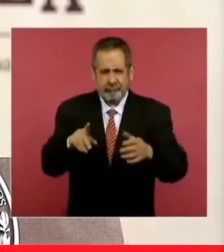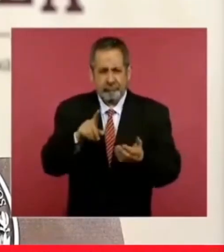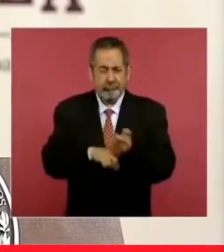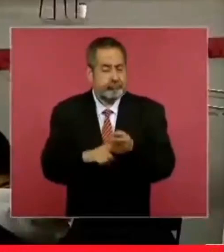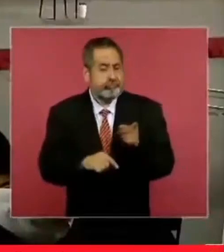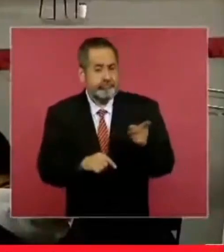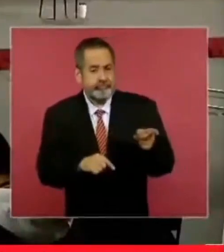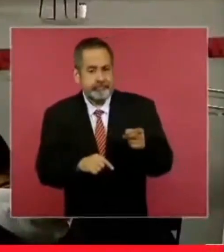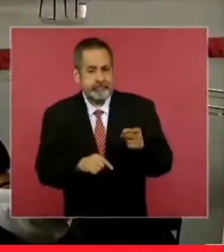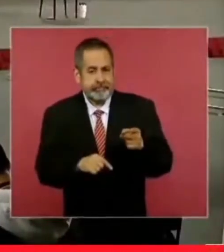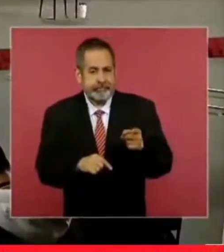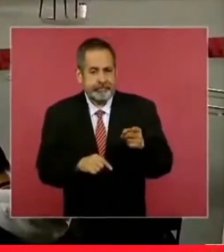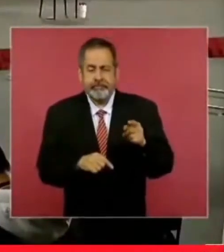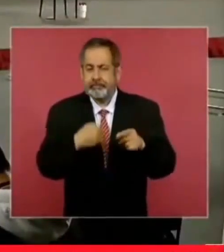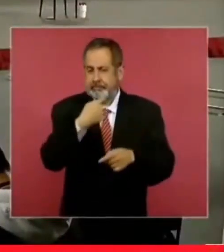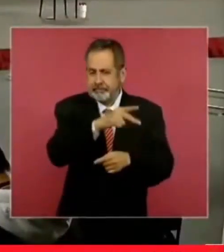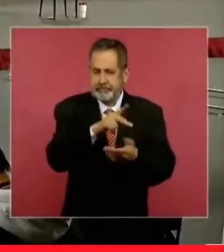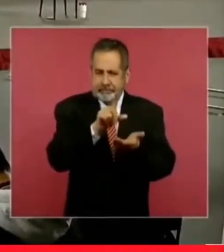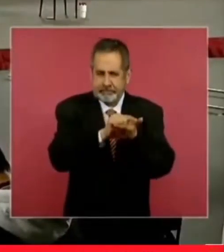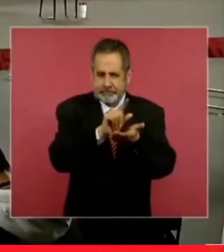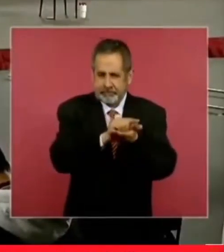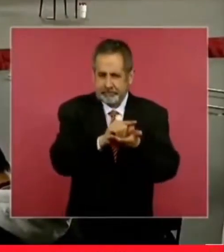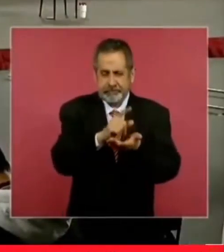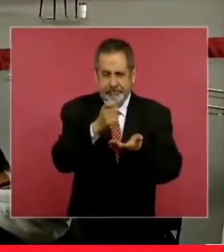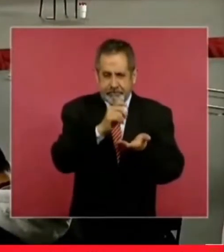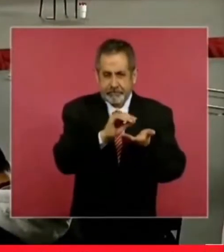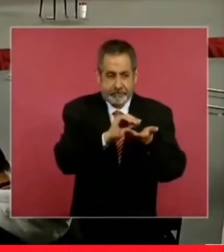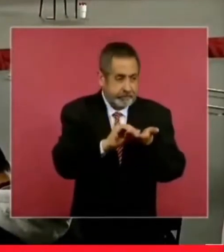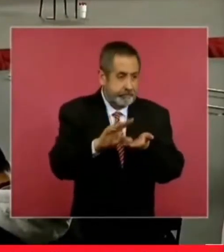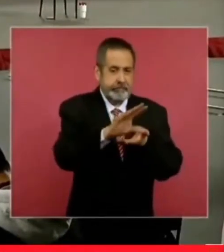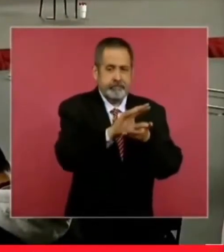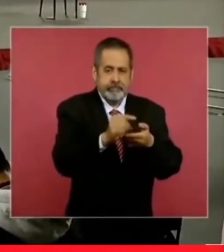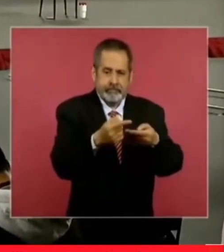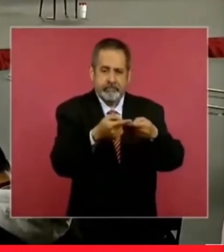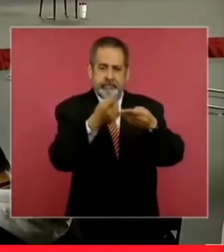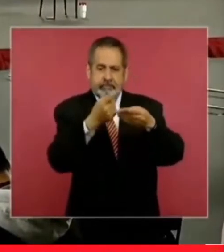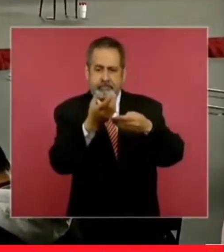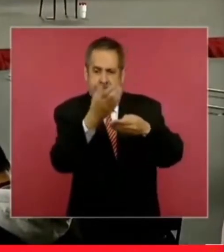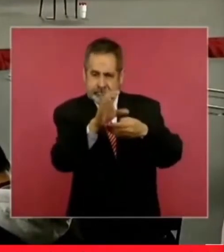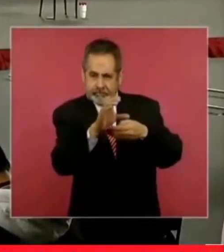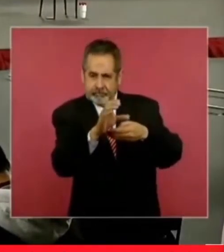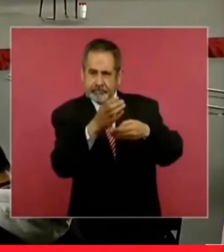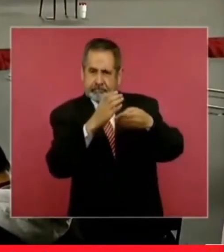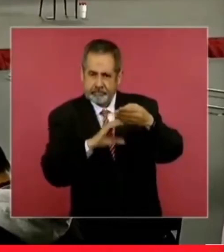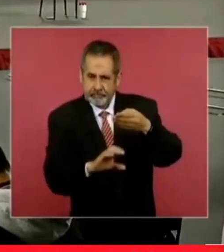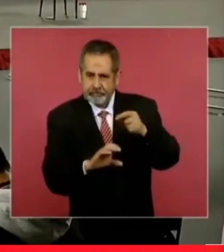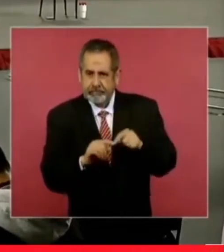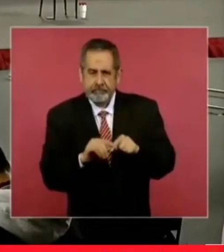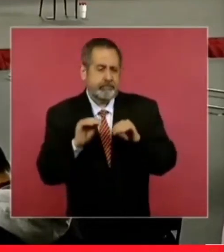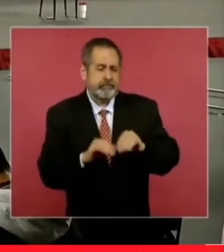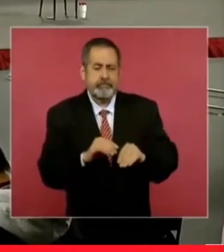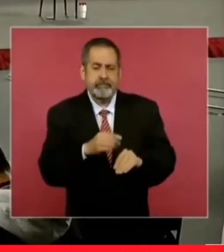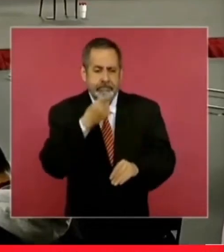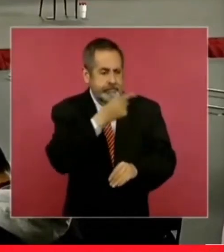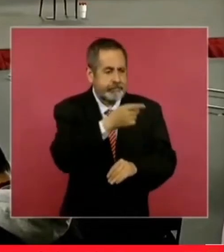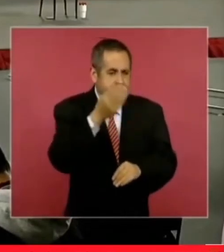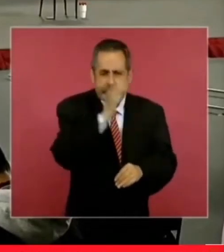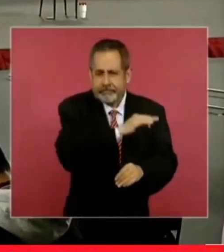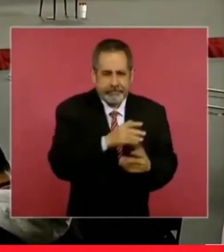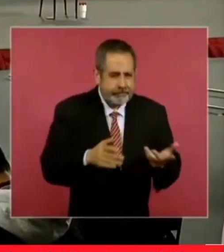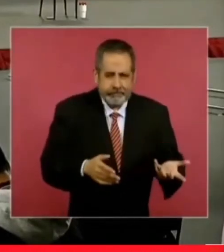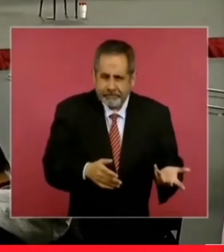debajo del tweet de Pascal beltrá del eh eh Río ni el periodista ni las otras